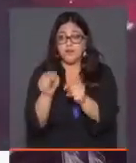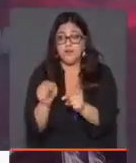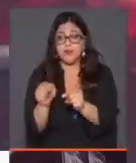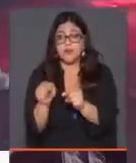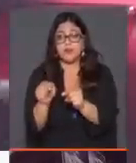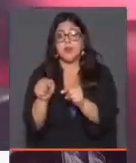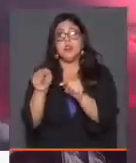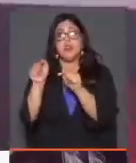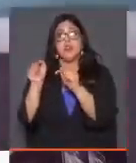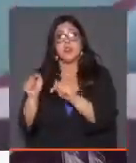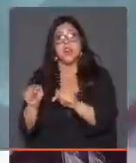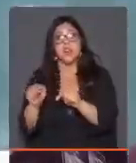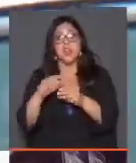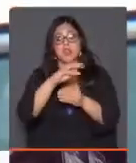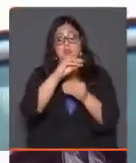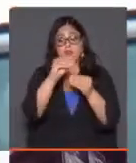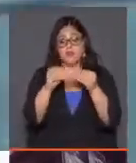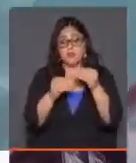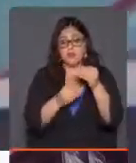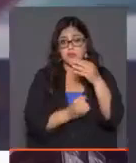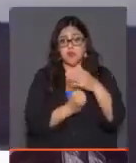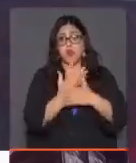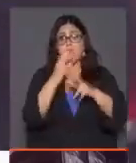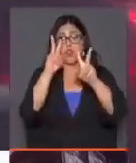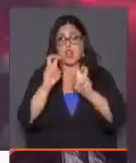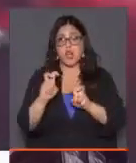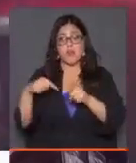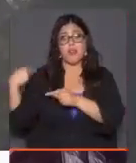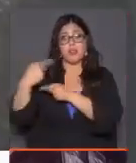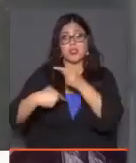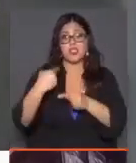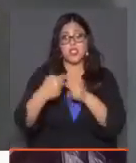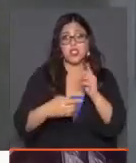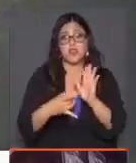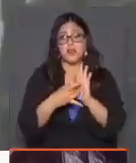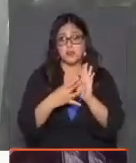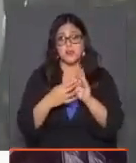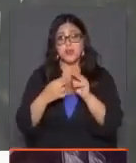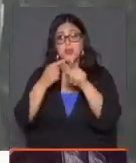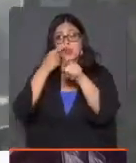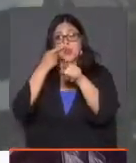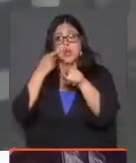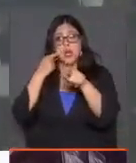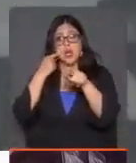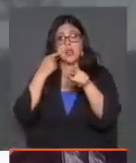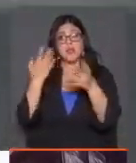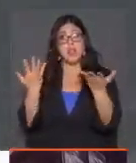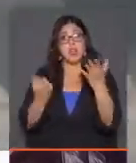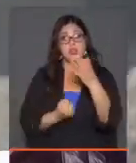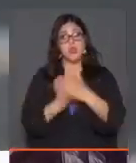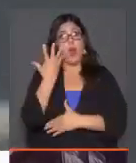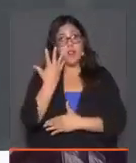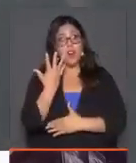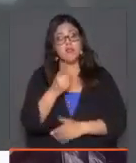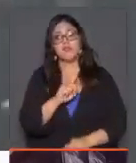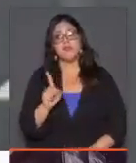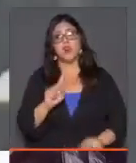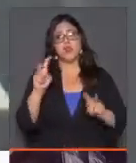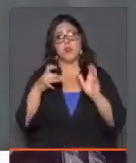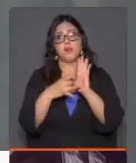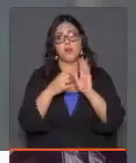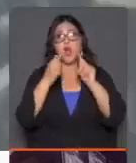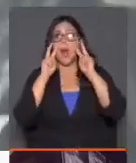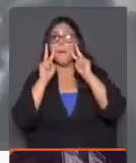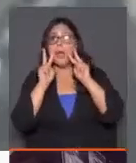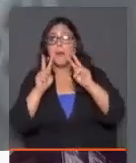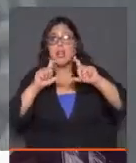su nulo historial delictual, inexperto aparentemente no era. Mi mal auto. ¿Tiene la patente? Espérate.